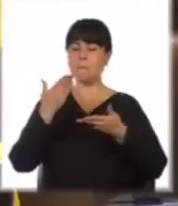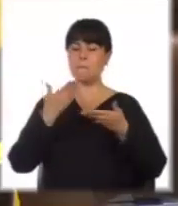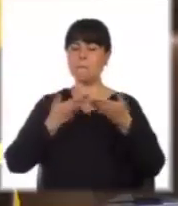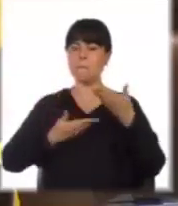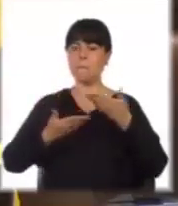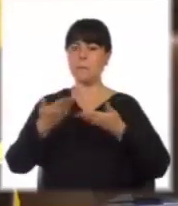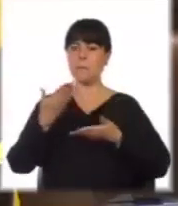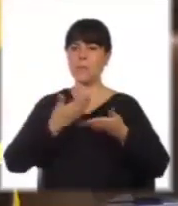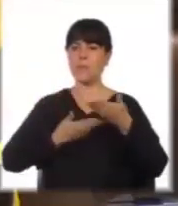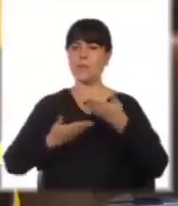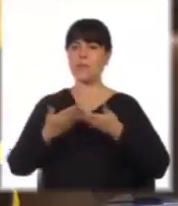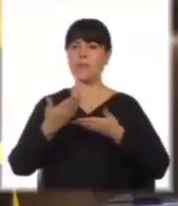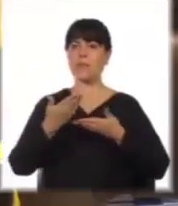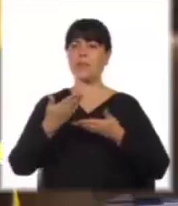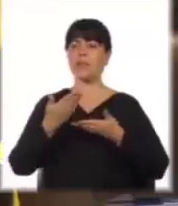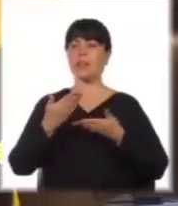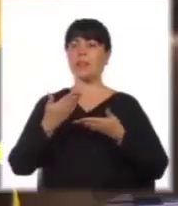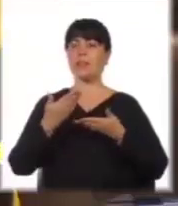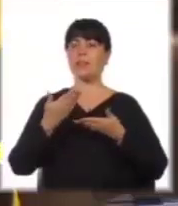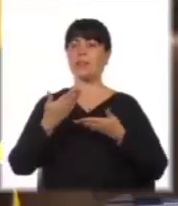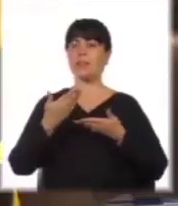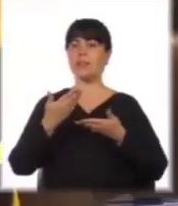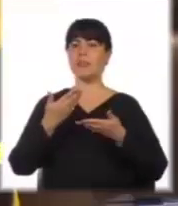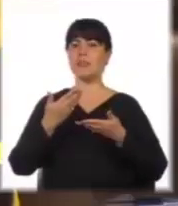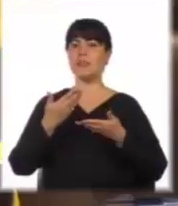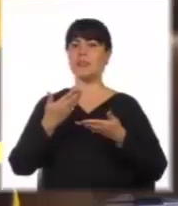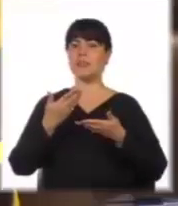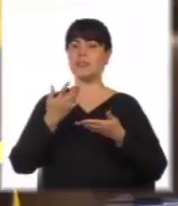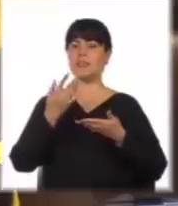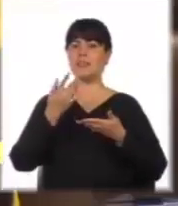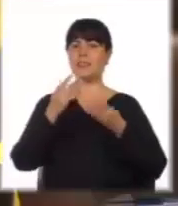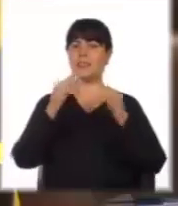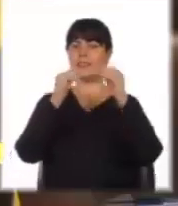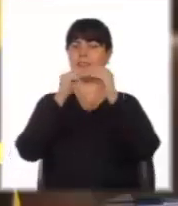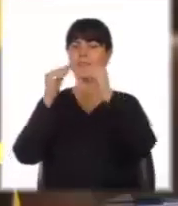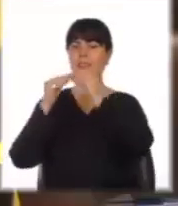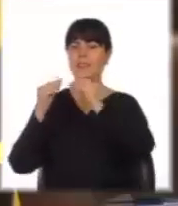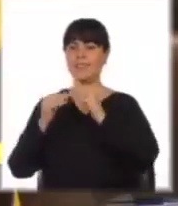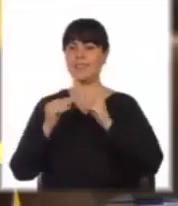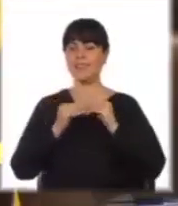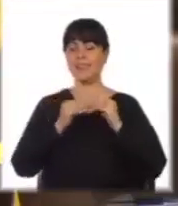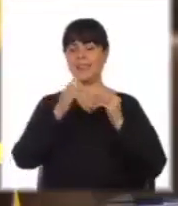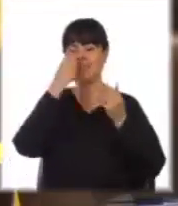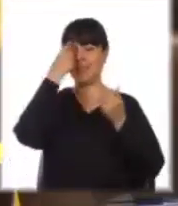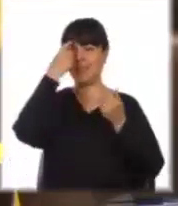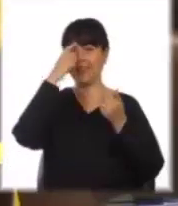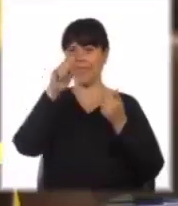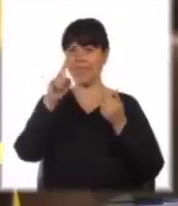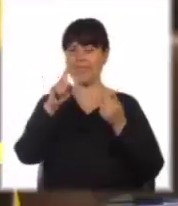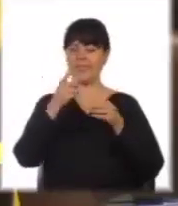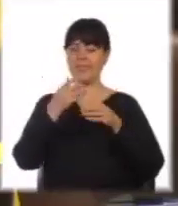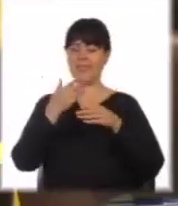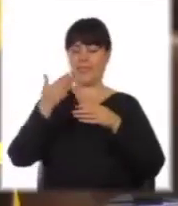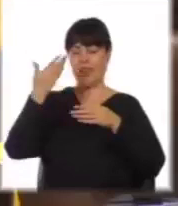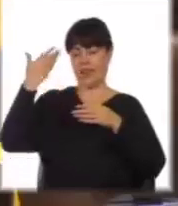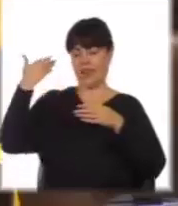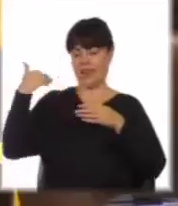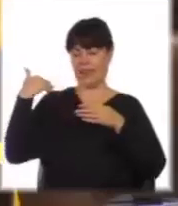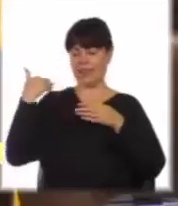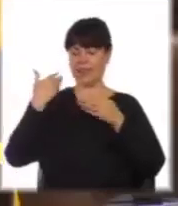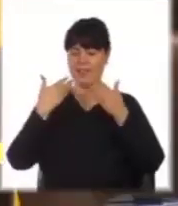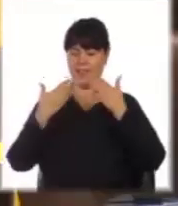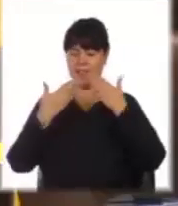y las ideas de mis compañeras y compañeros de bancada del Frente Amplio que me precedieron. Es un